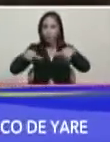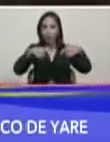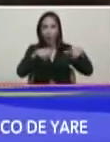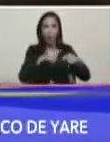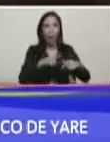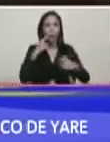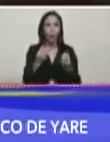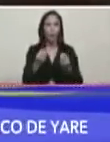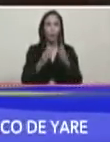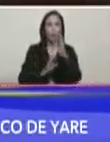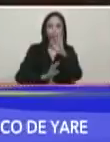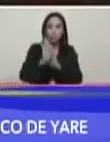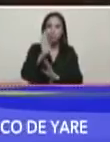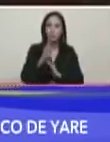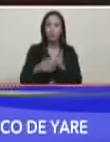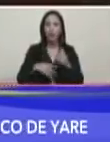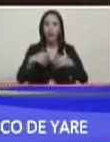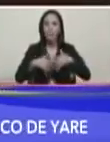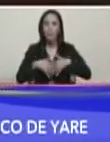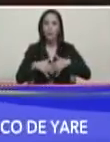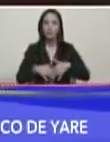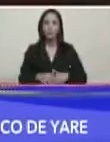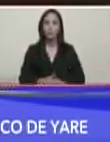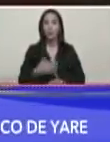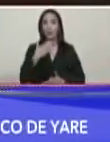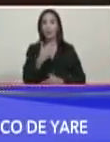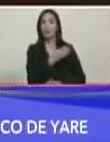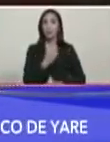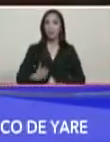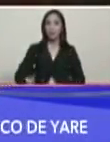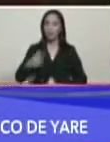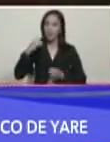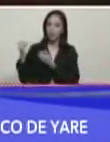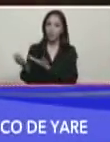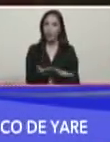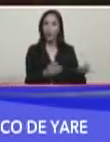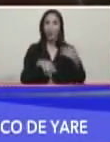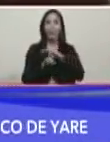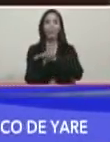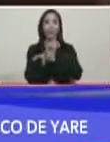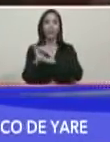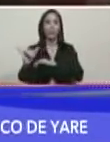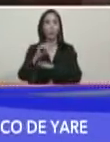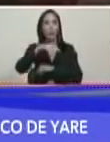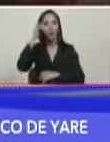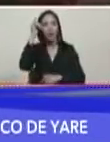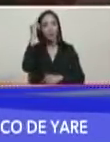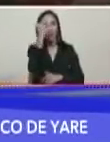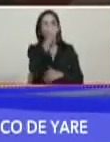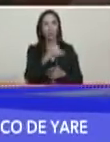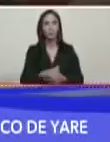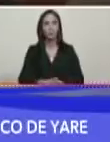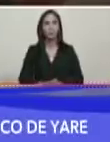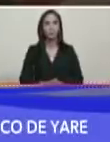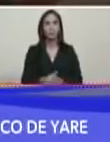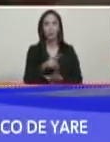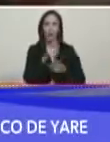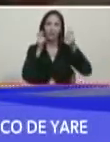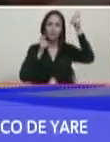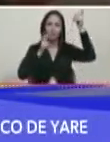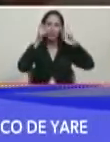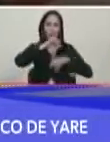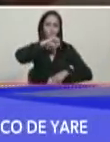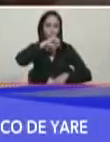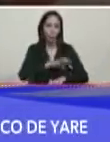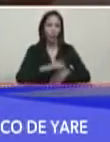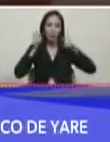recuperación. Gracias, presidente. Bienvenido a Miranda, a los Valles del Tuy, a Yare, a una de las poblaciones más chavistas de